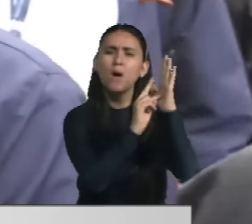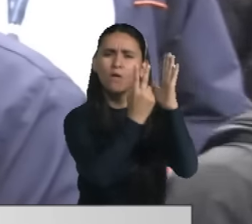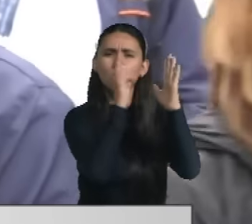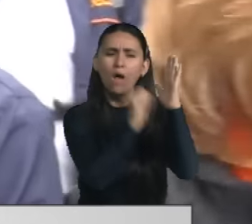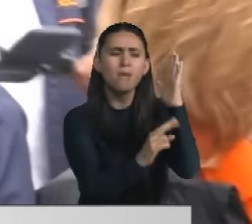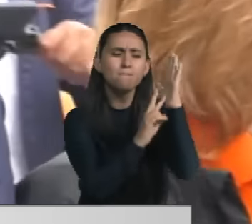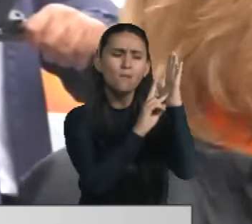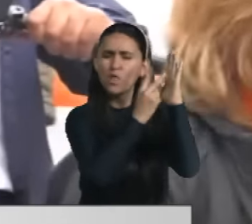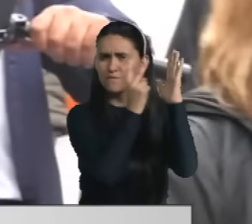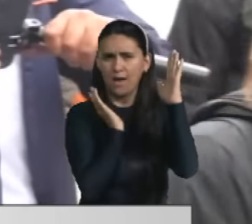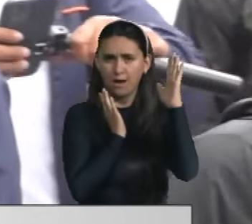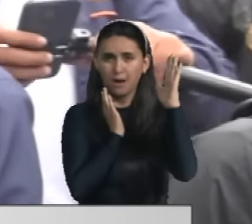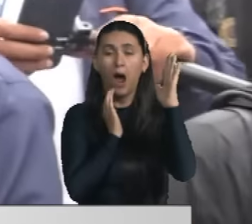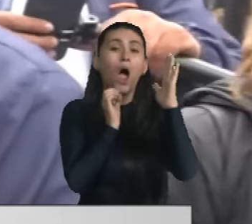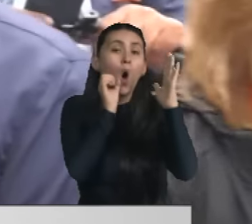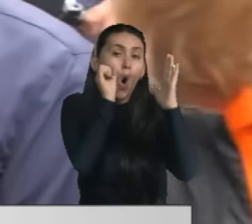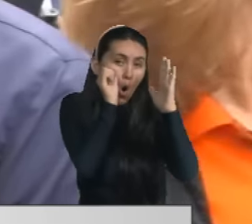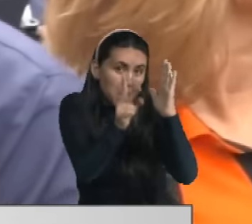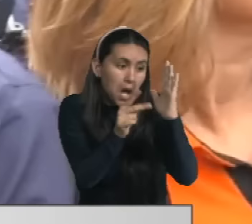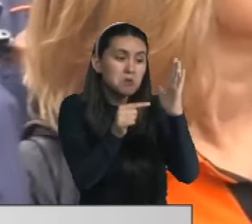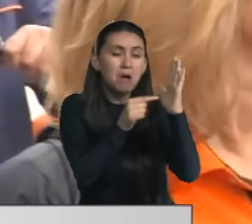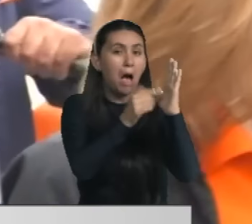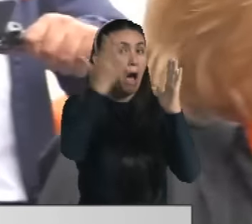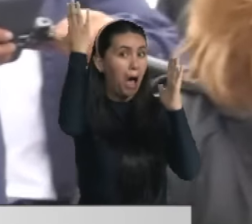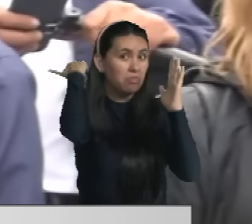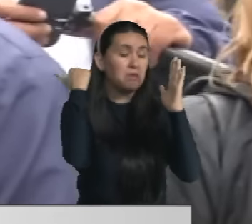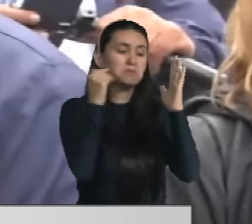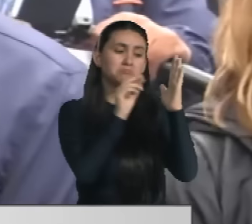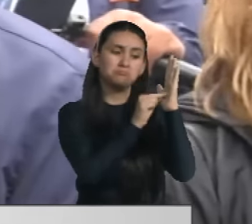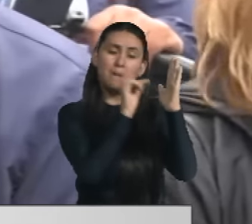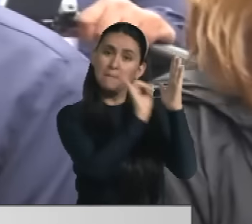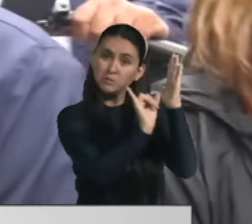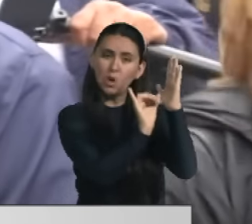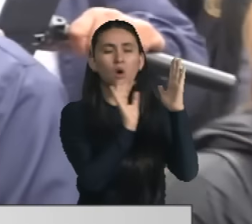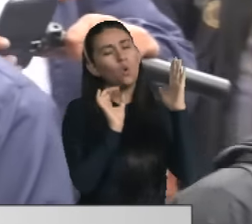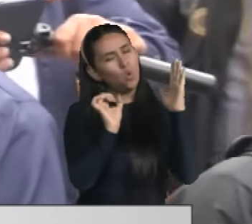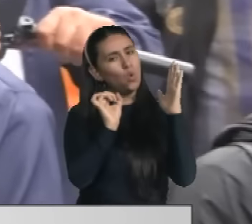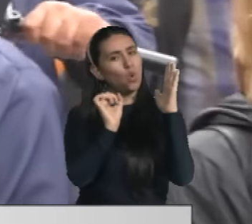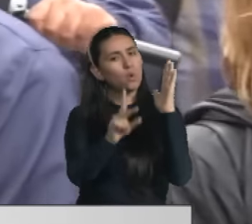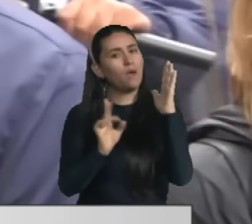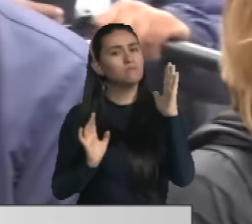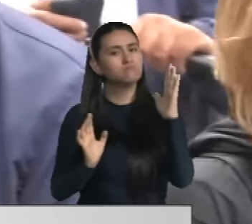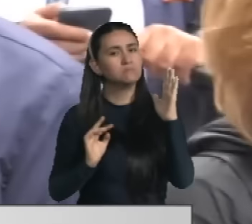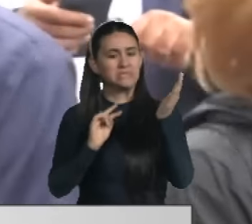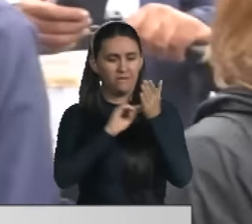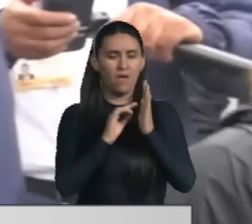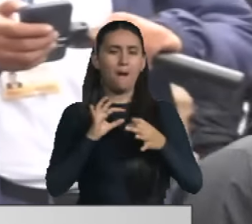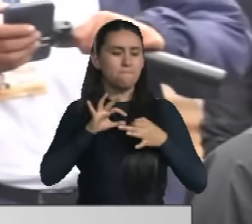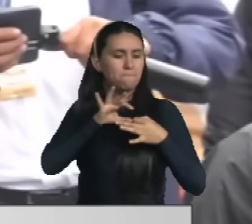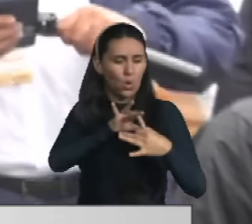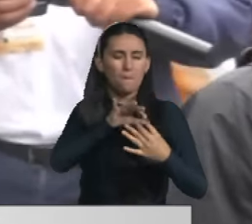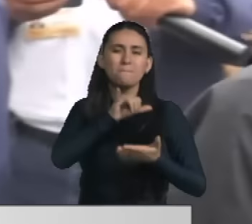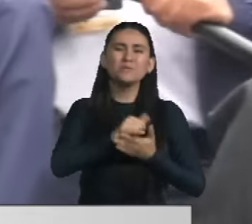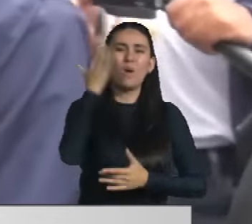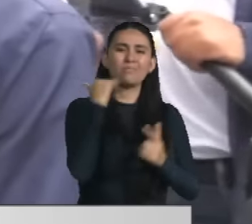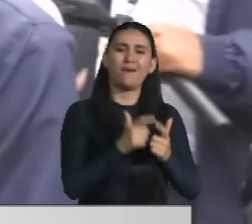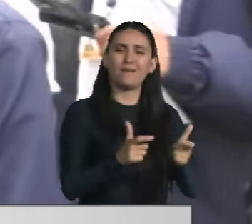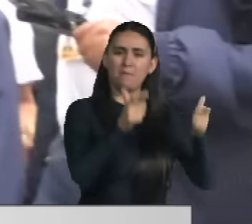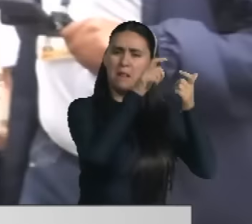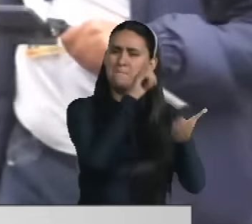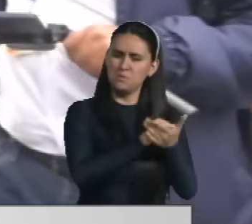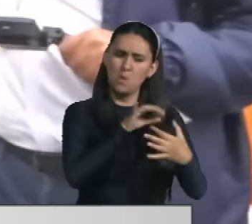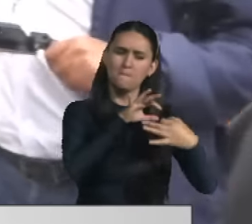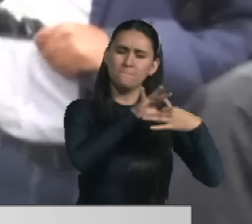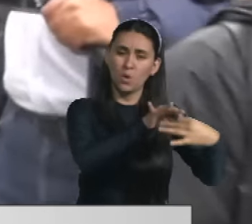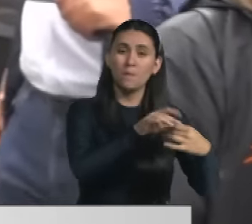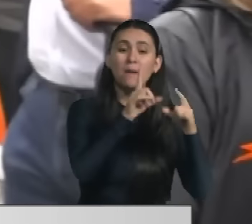modificaciones y desaparece esa enmienda, pues no hay ningún problema porque se viene con el proyecto de Cámara. Pero hoy vemos dificultades porque